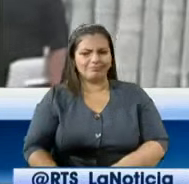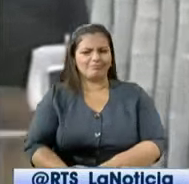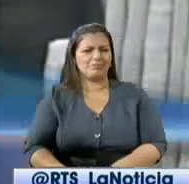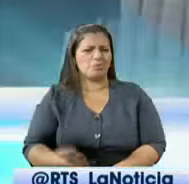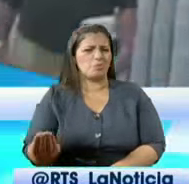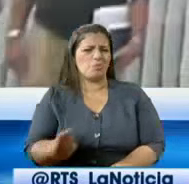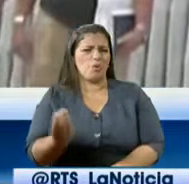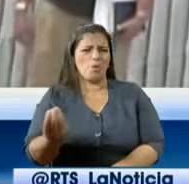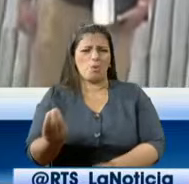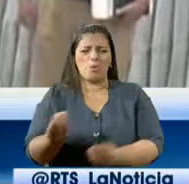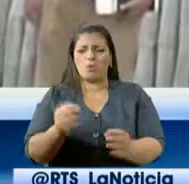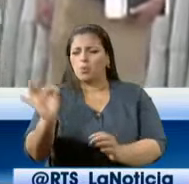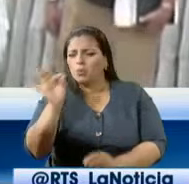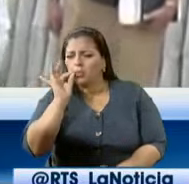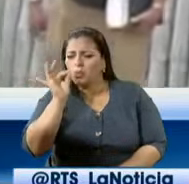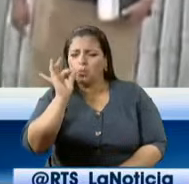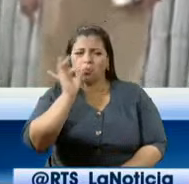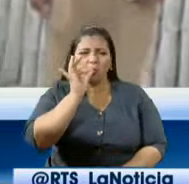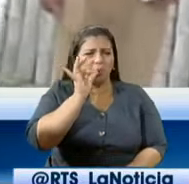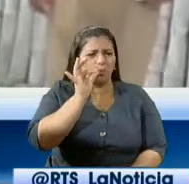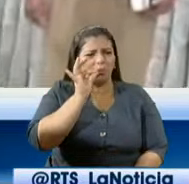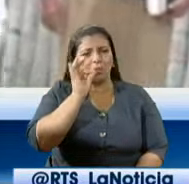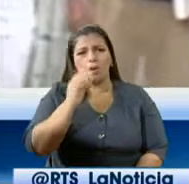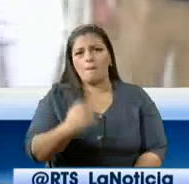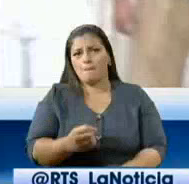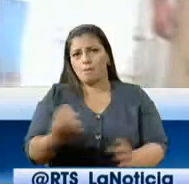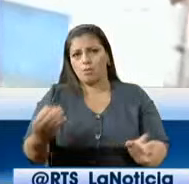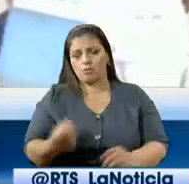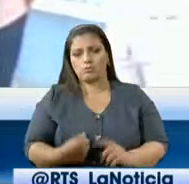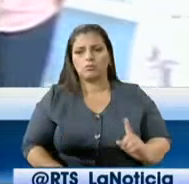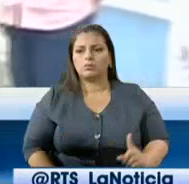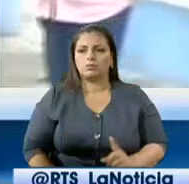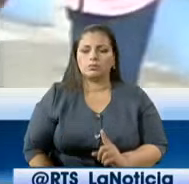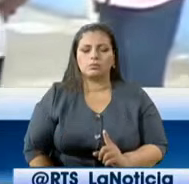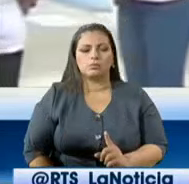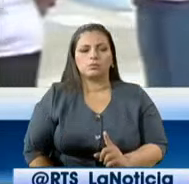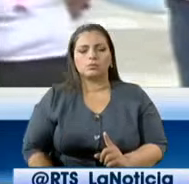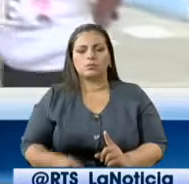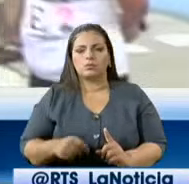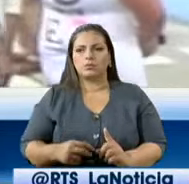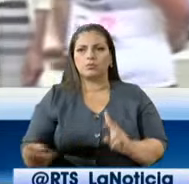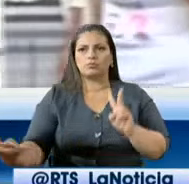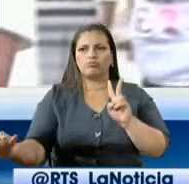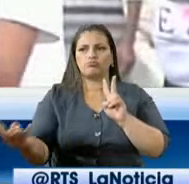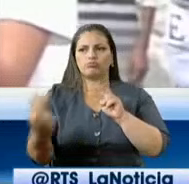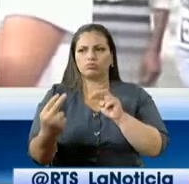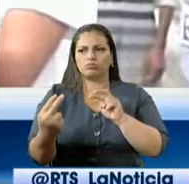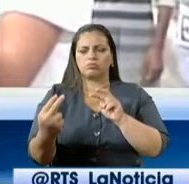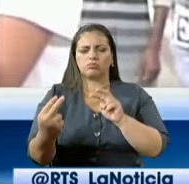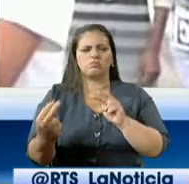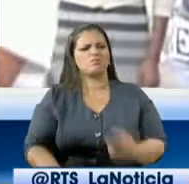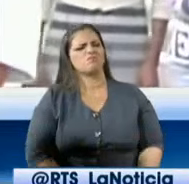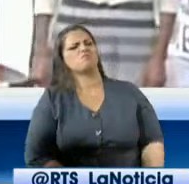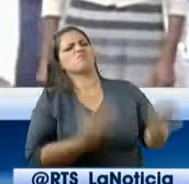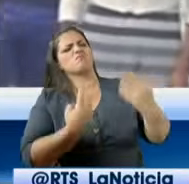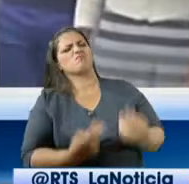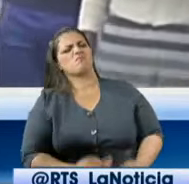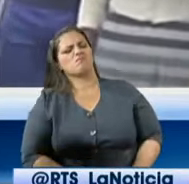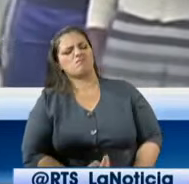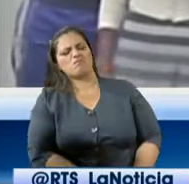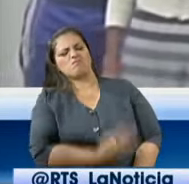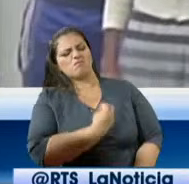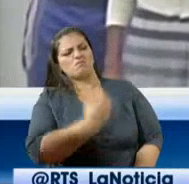los muchachos andan así y andan insultando, que es peligroso uno para poder salir a la principal a coger un carro cuando es en la noche.